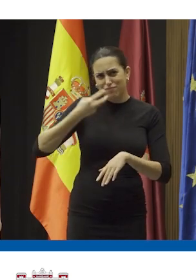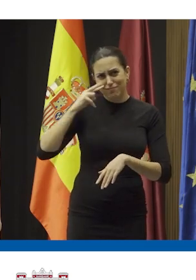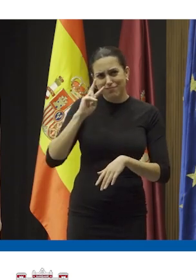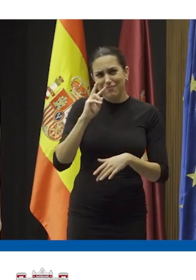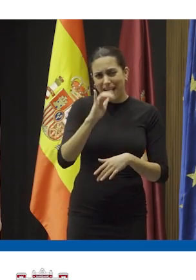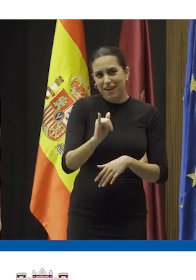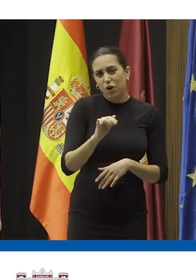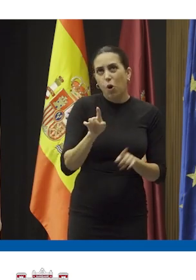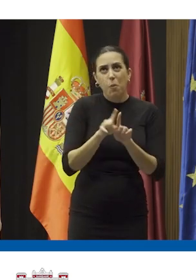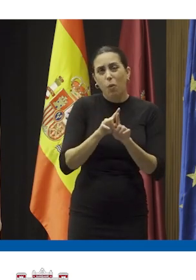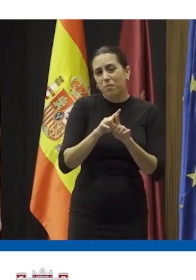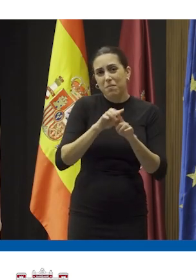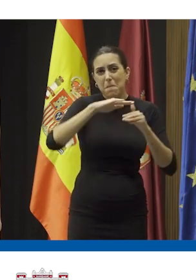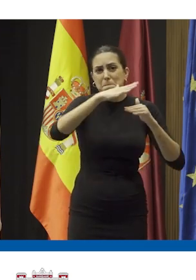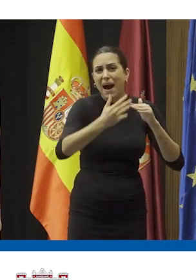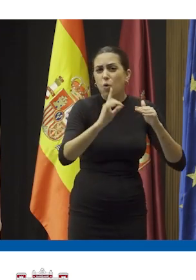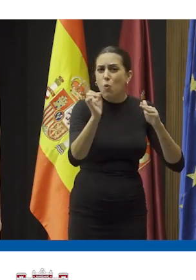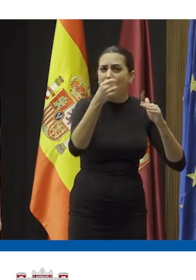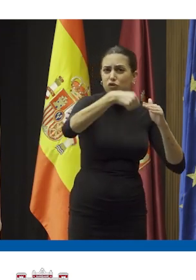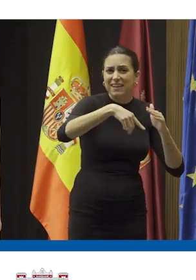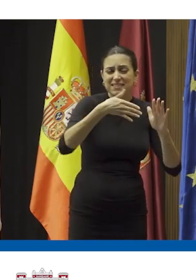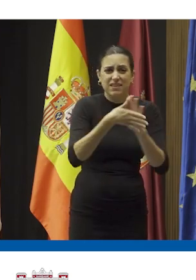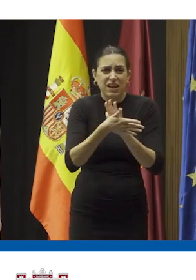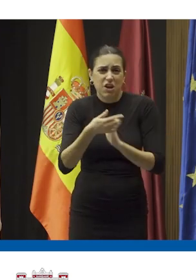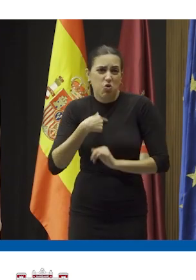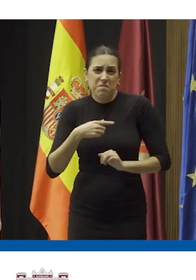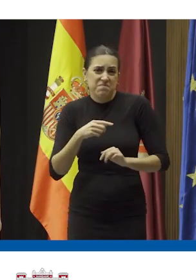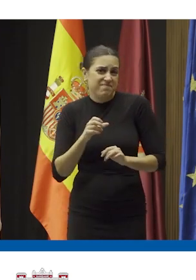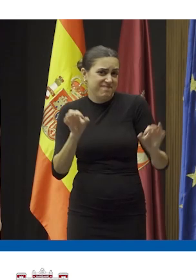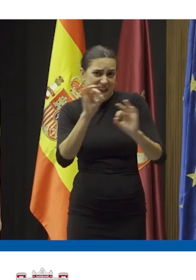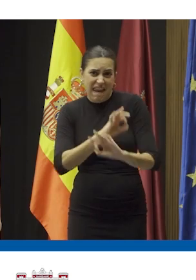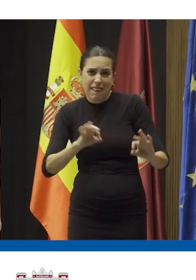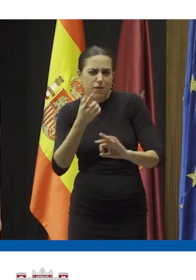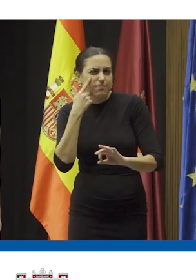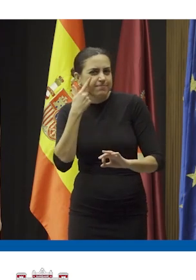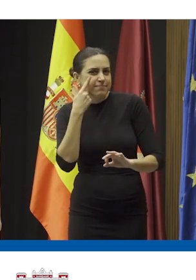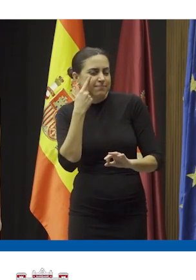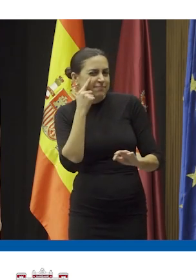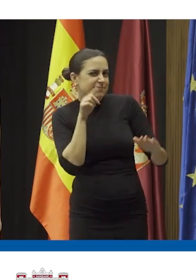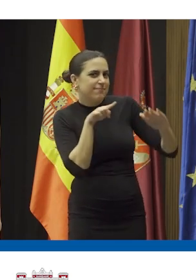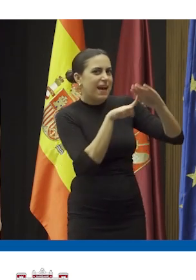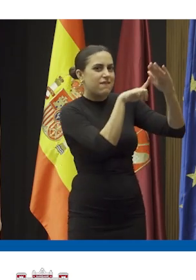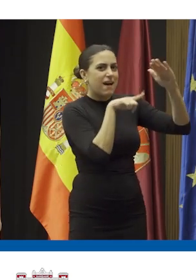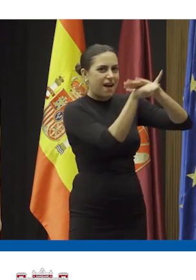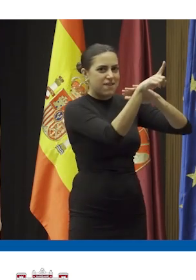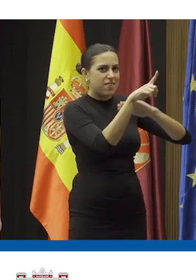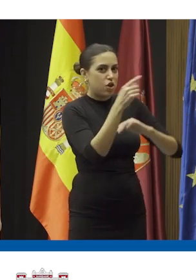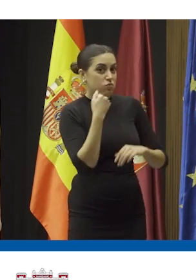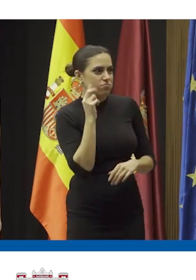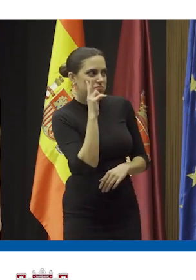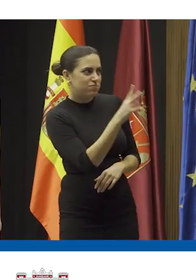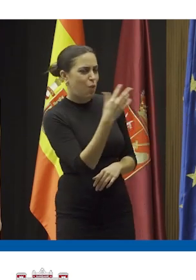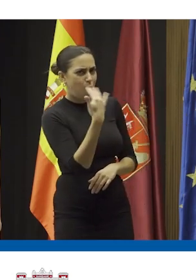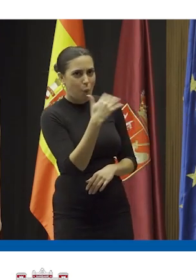mar, prácticamente nada, el avance que yo personalmente he podido apreciar es espectacular.